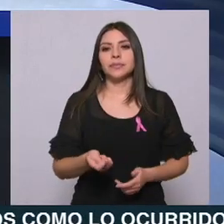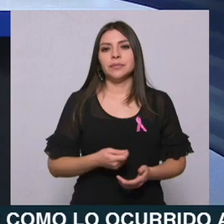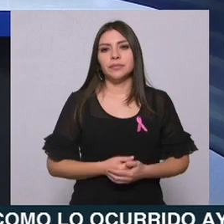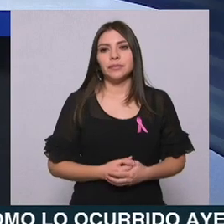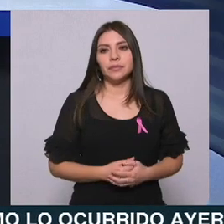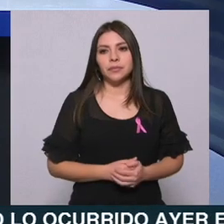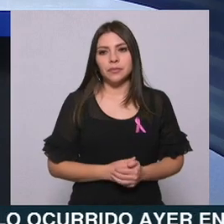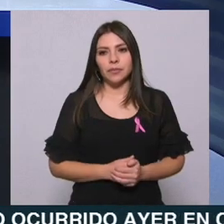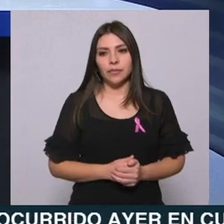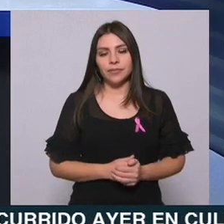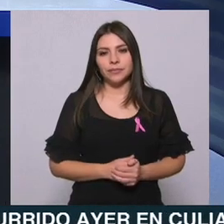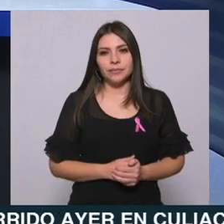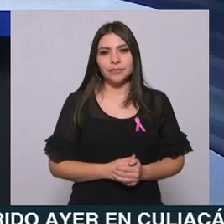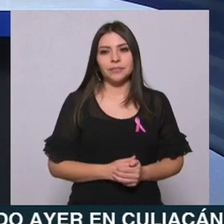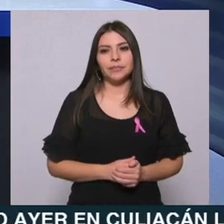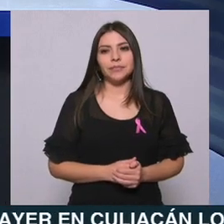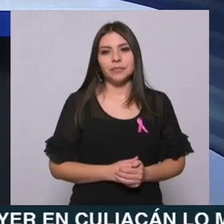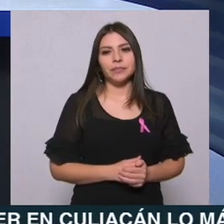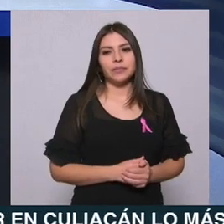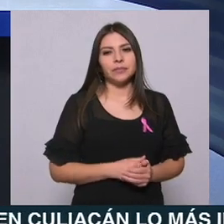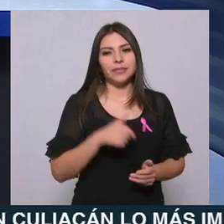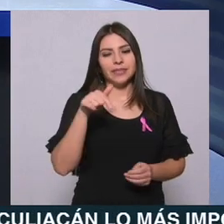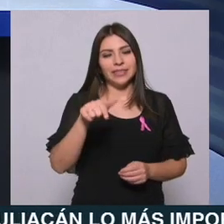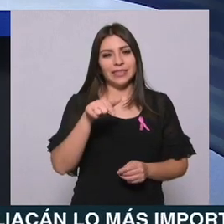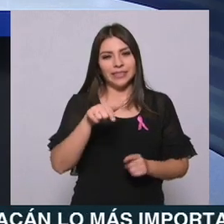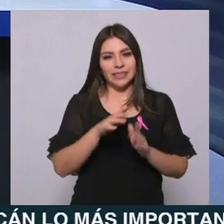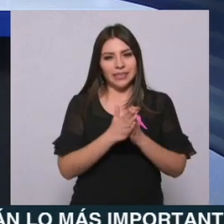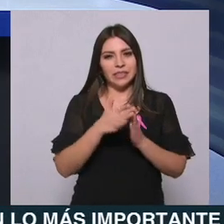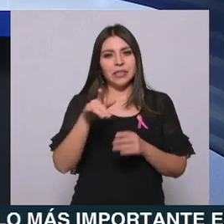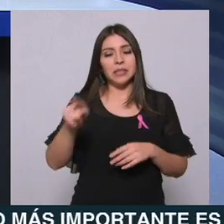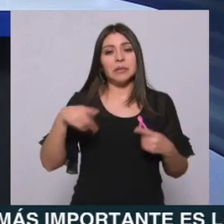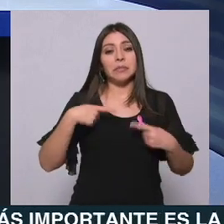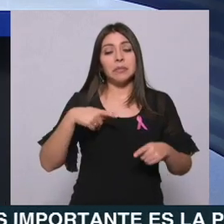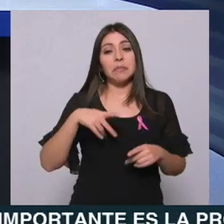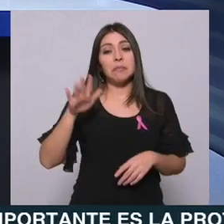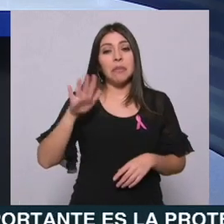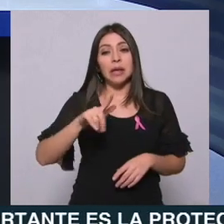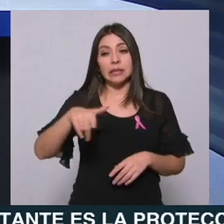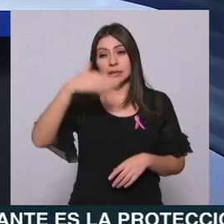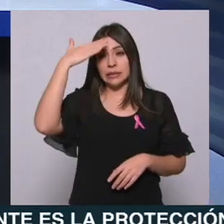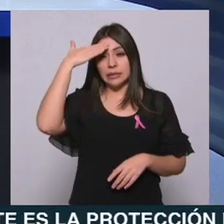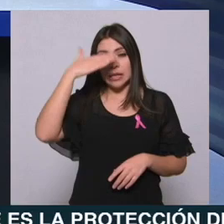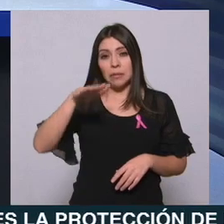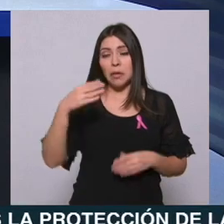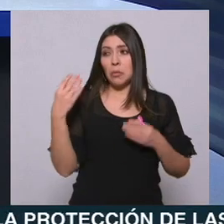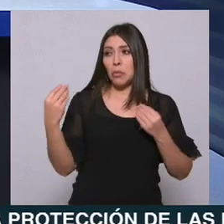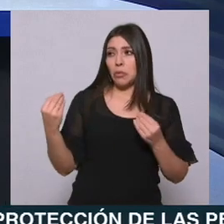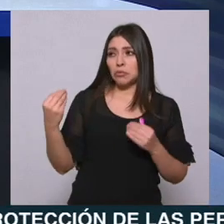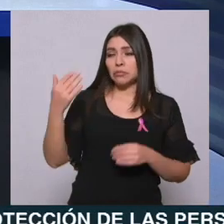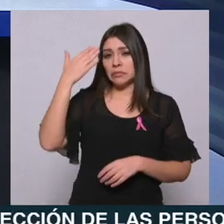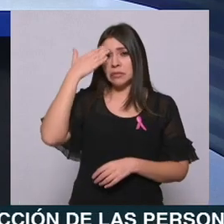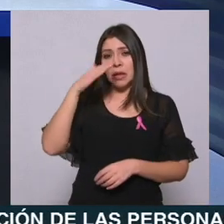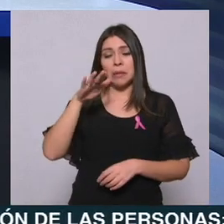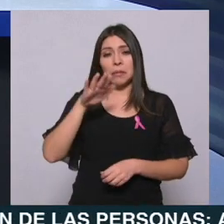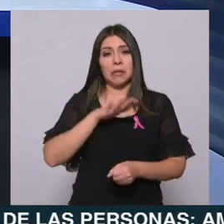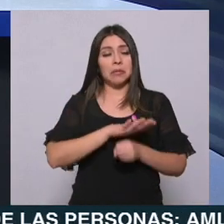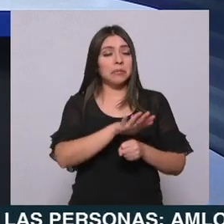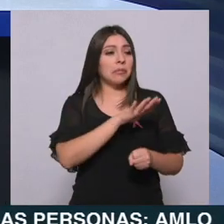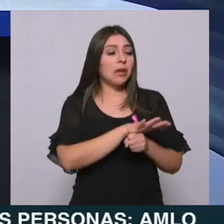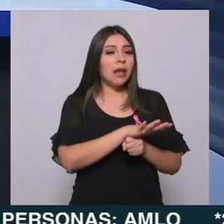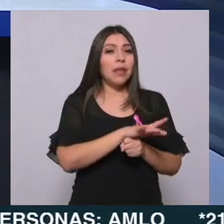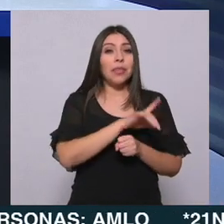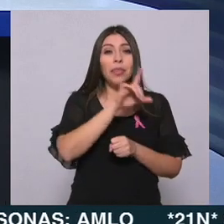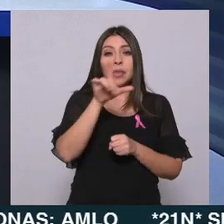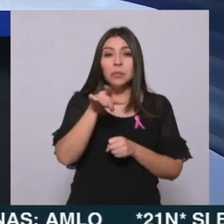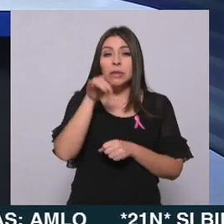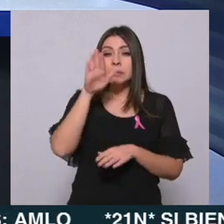tema del cual la gente parece saber mucho y en realidad cuando te adentras un poco más te das cuenta que no, que se sabe